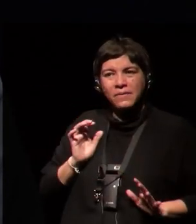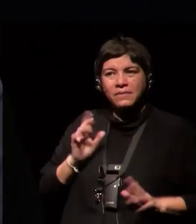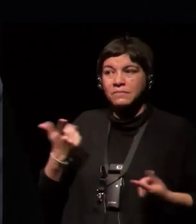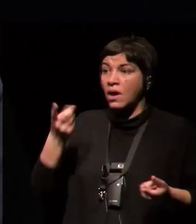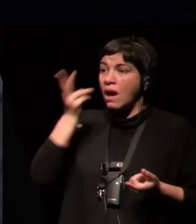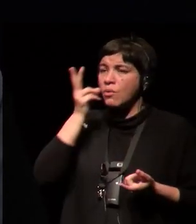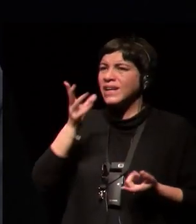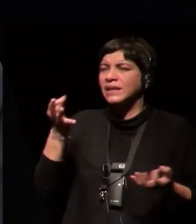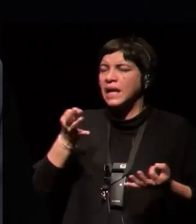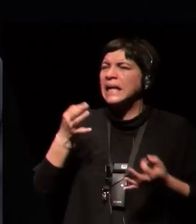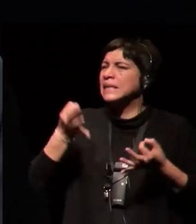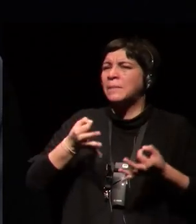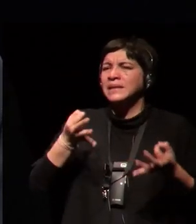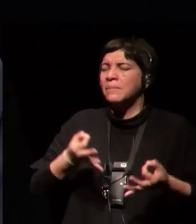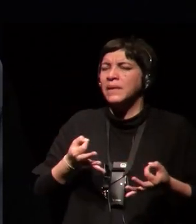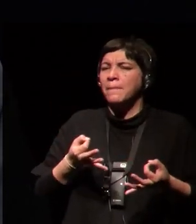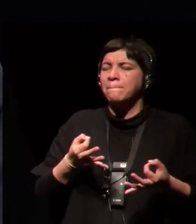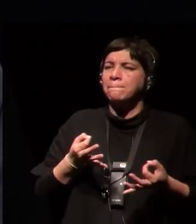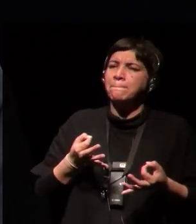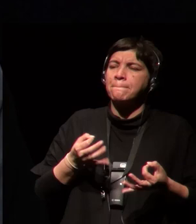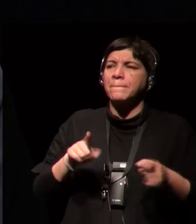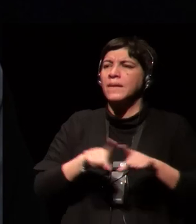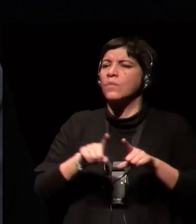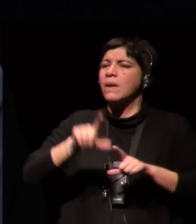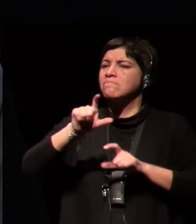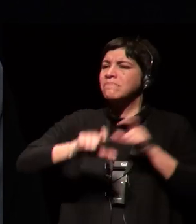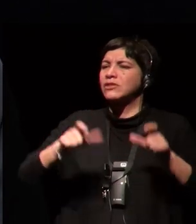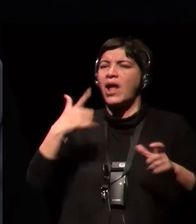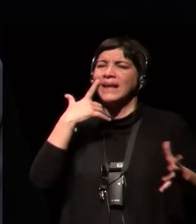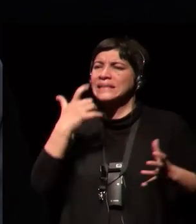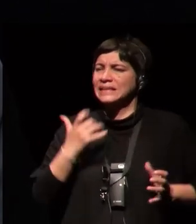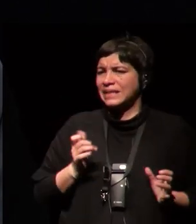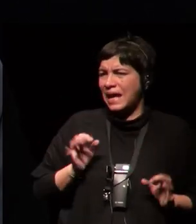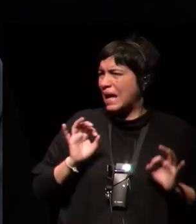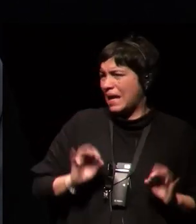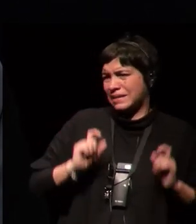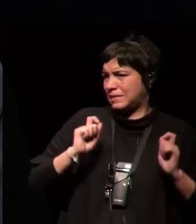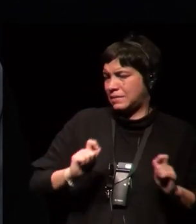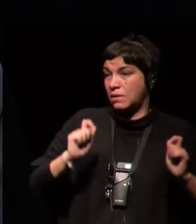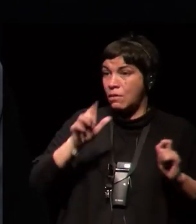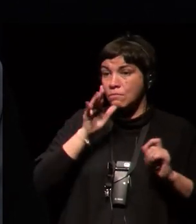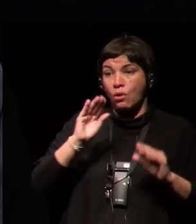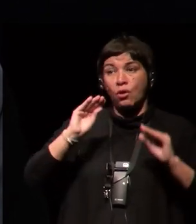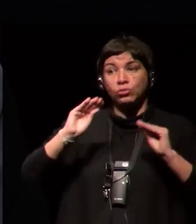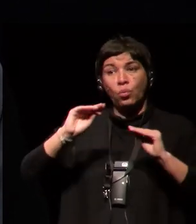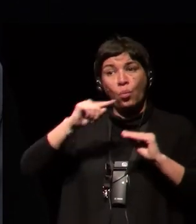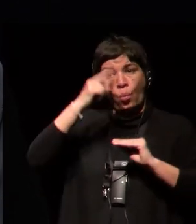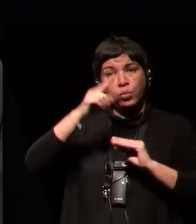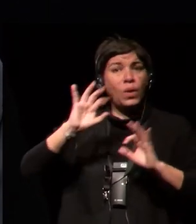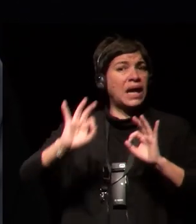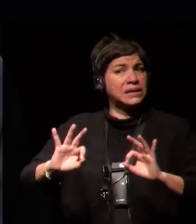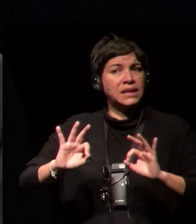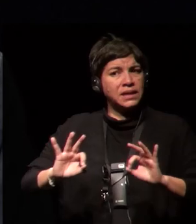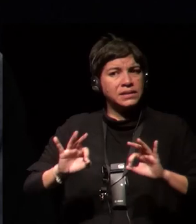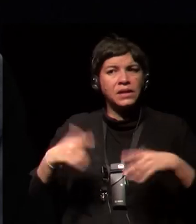han sido siempre personas muy artísticas, porque su cultura es así, y utilizan determinados colores. Y